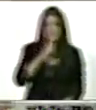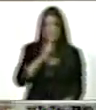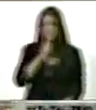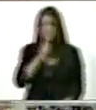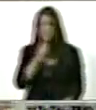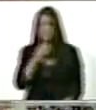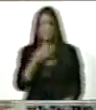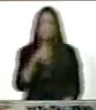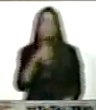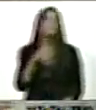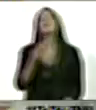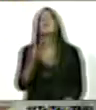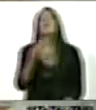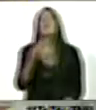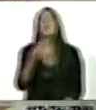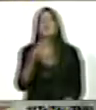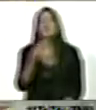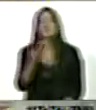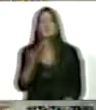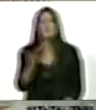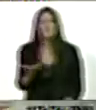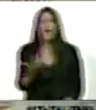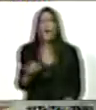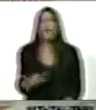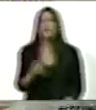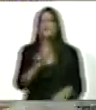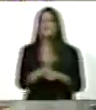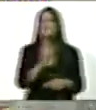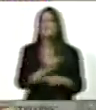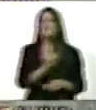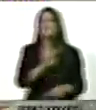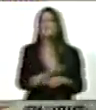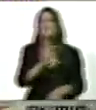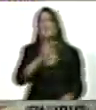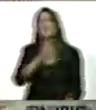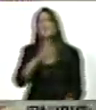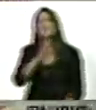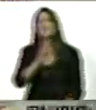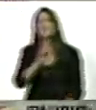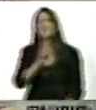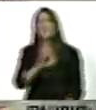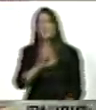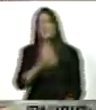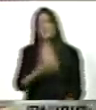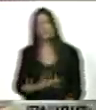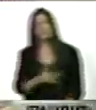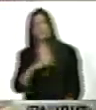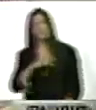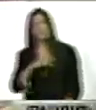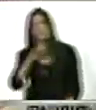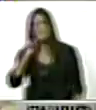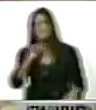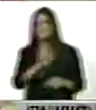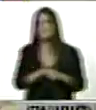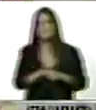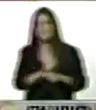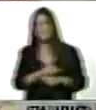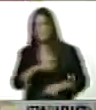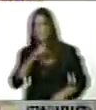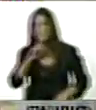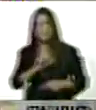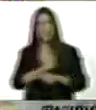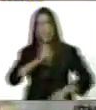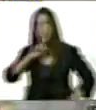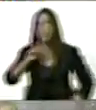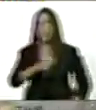Se desarrollan unos rencores casi que gratuitos, ahora la agarró con el pobre Chuvo Torrealba, y es un rencor que encierra un alma llena de